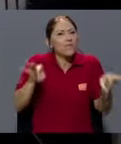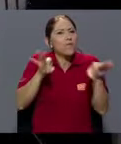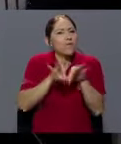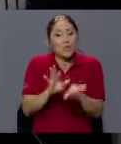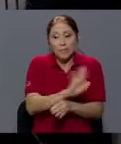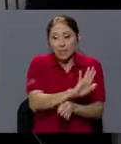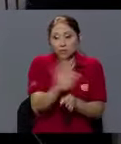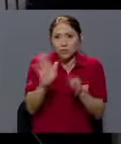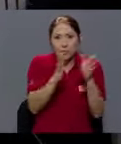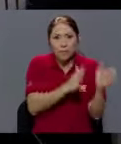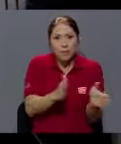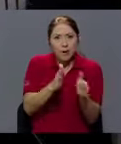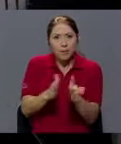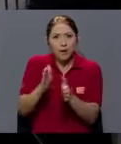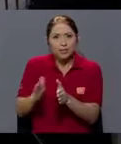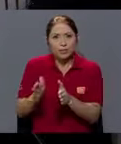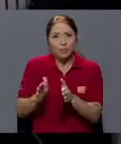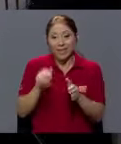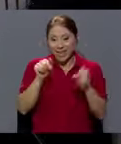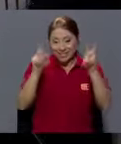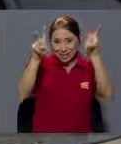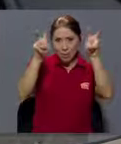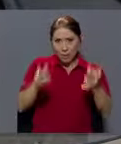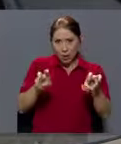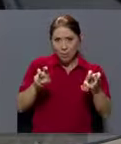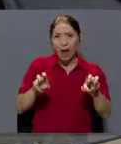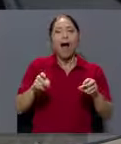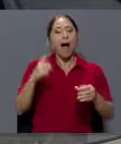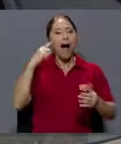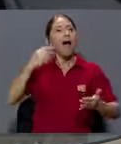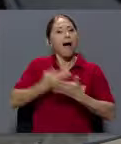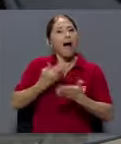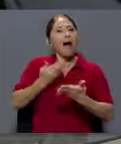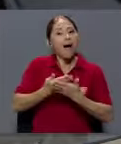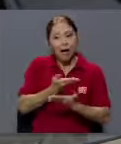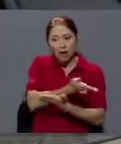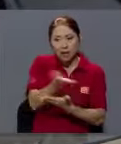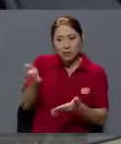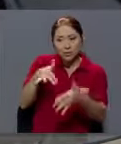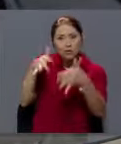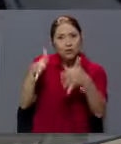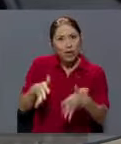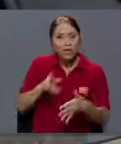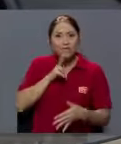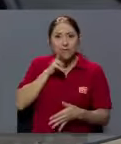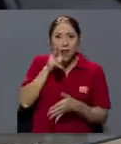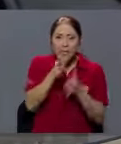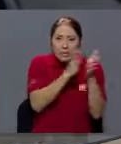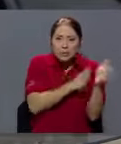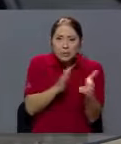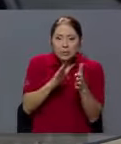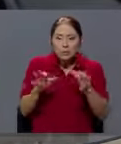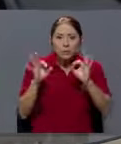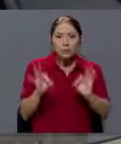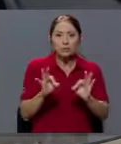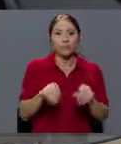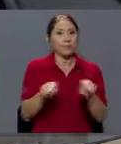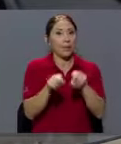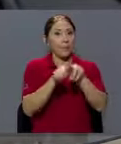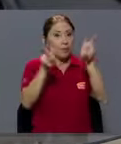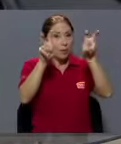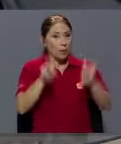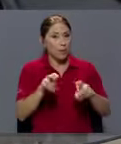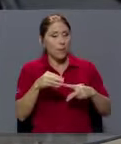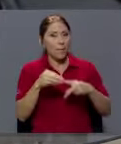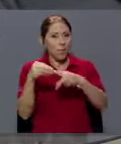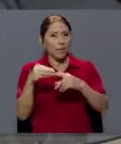estudiantes. Esta prueba permite realmente dar fe a la sociedad de la preparación de estos estudiantes. Es una prueba también